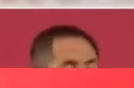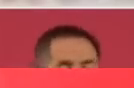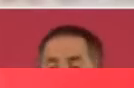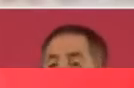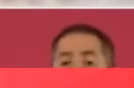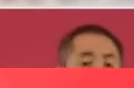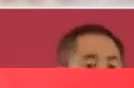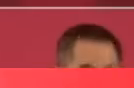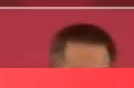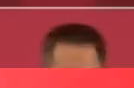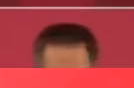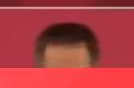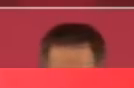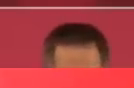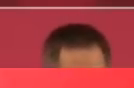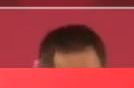solo propietario